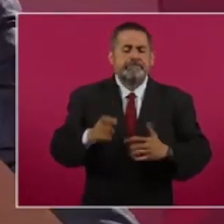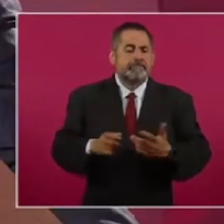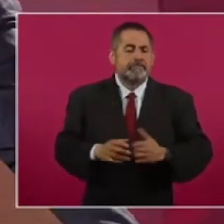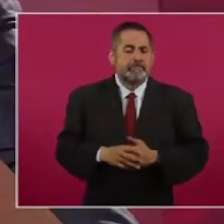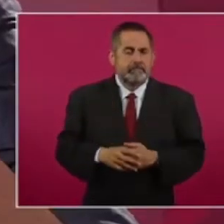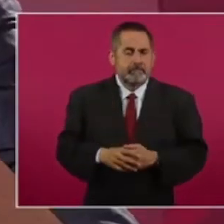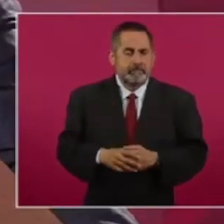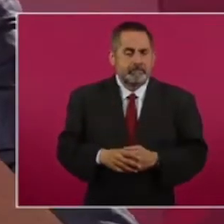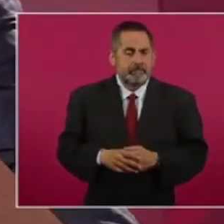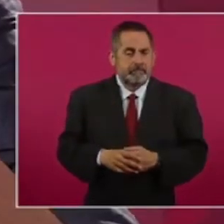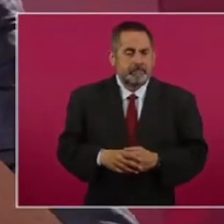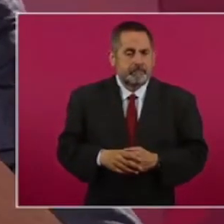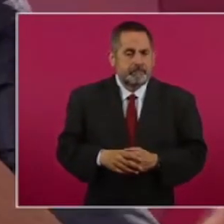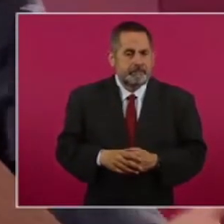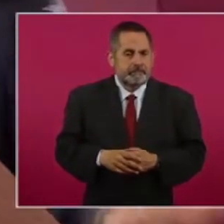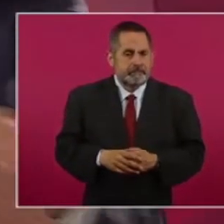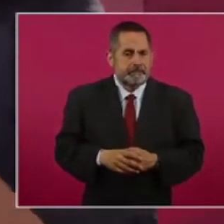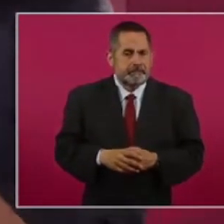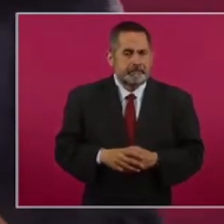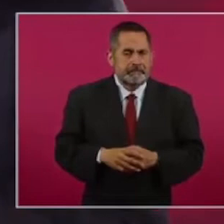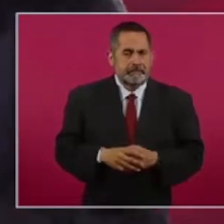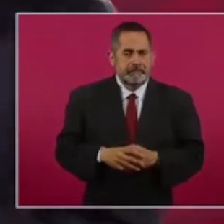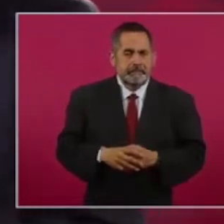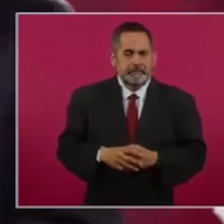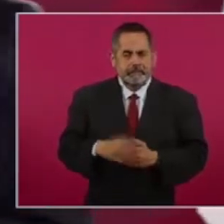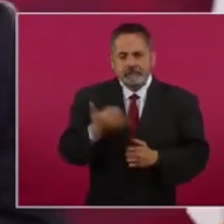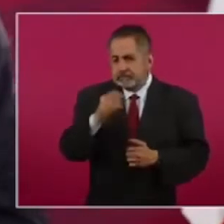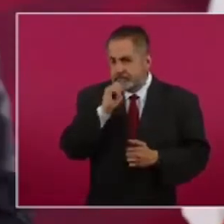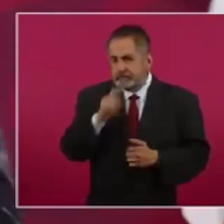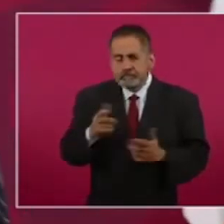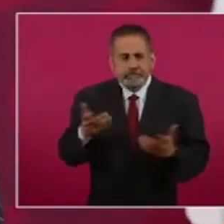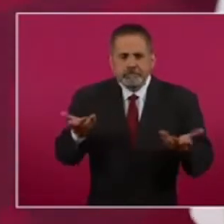el mensaje. Dice, y